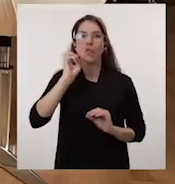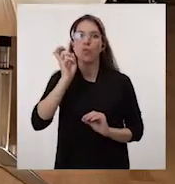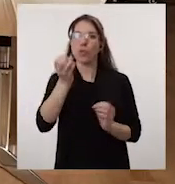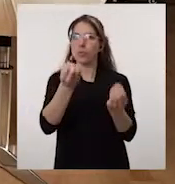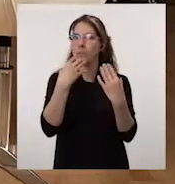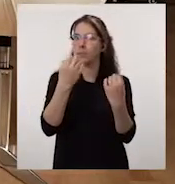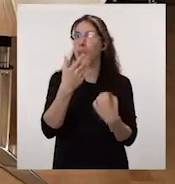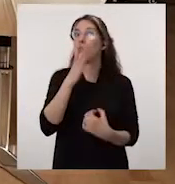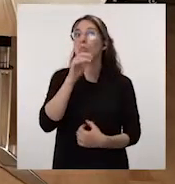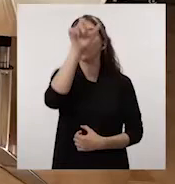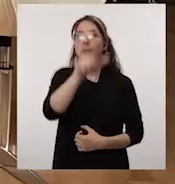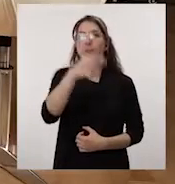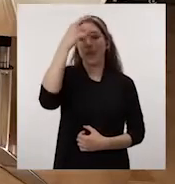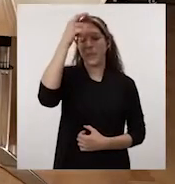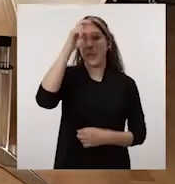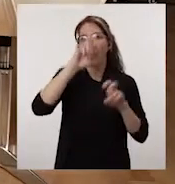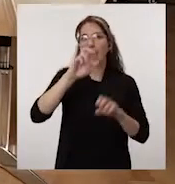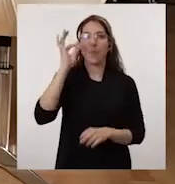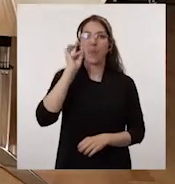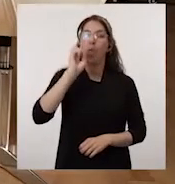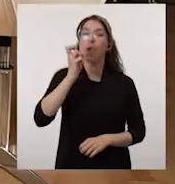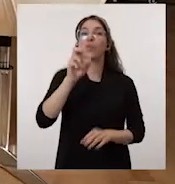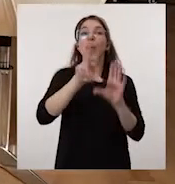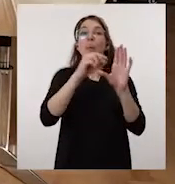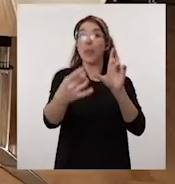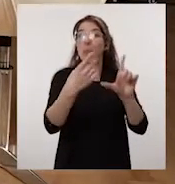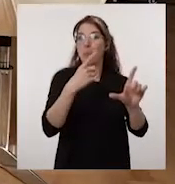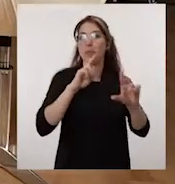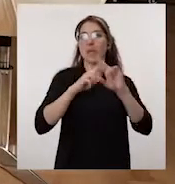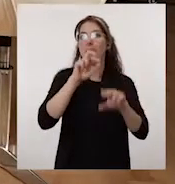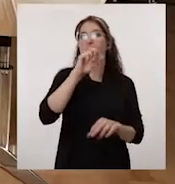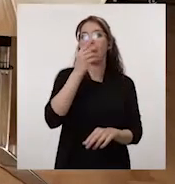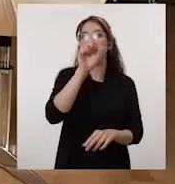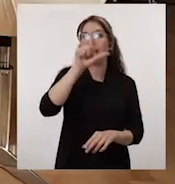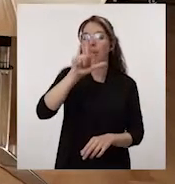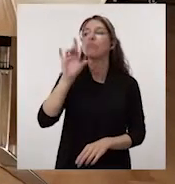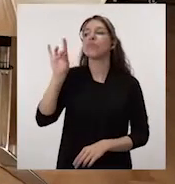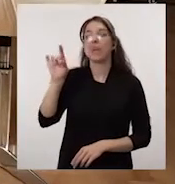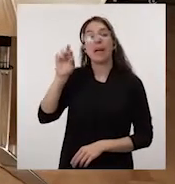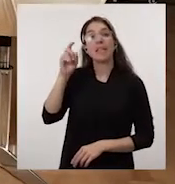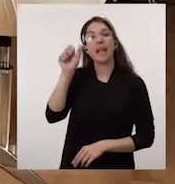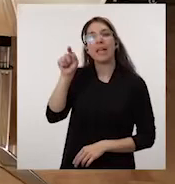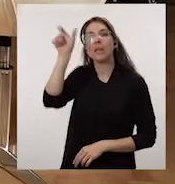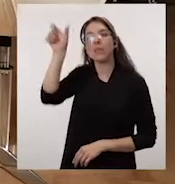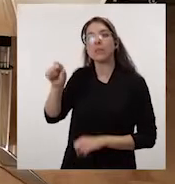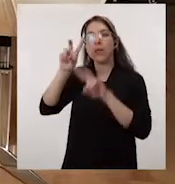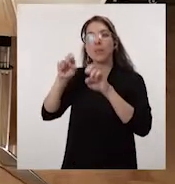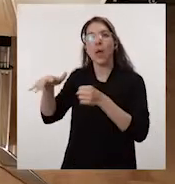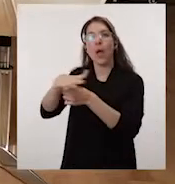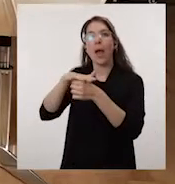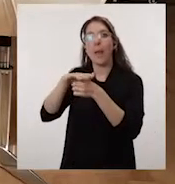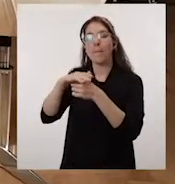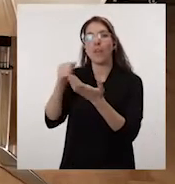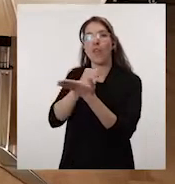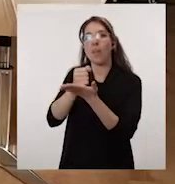habido otra investigadora que nos ha enviado su vídeo raquel y raquel avaló es una de nuestras investigadoras en el área de farmacología y de